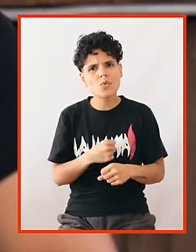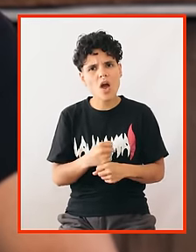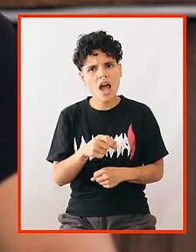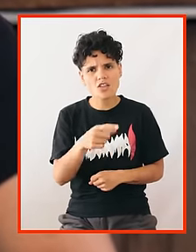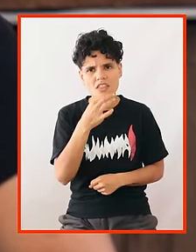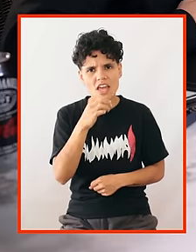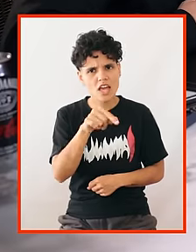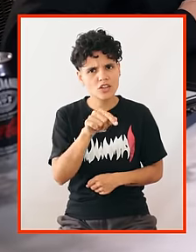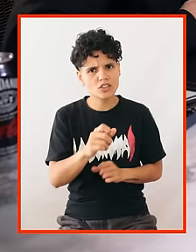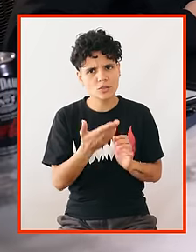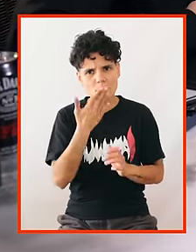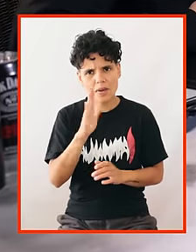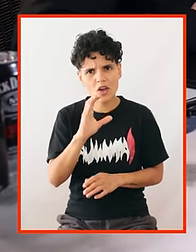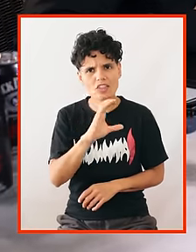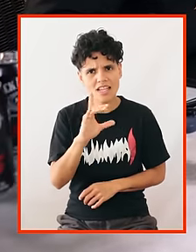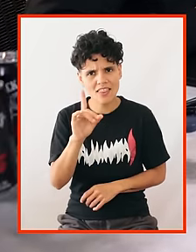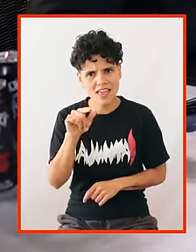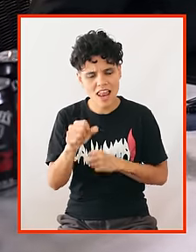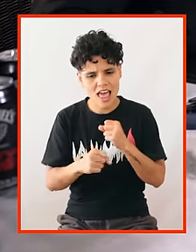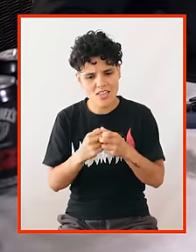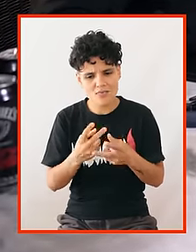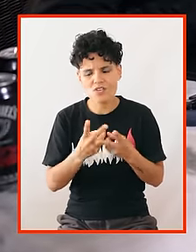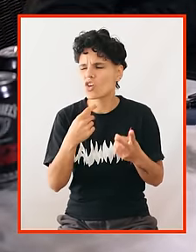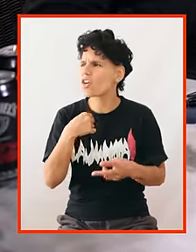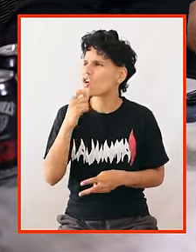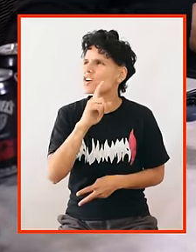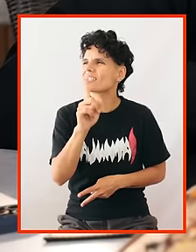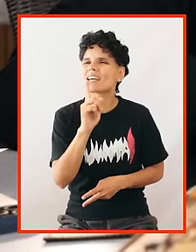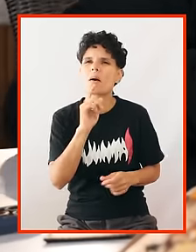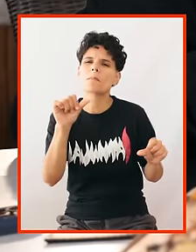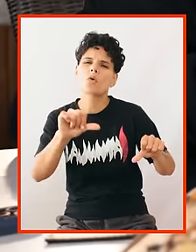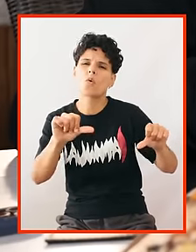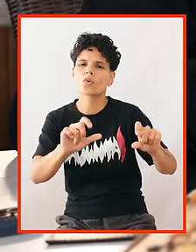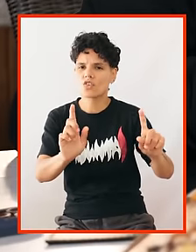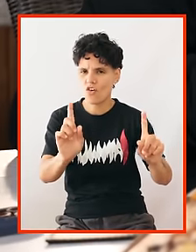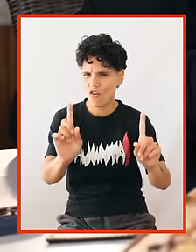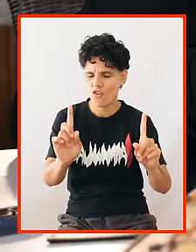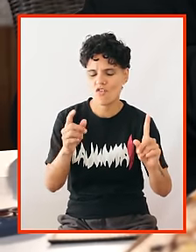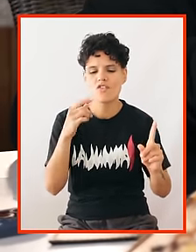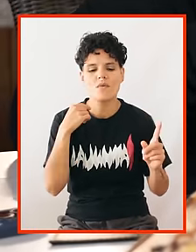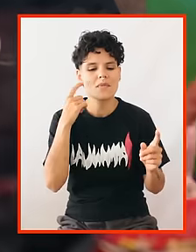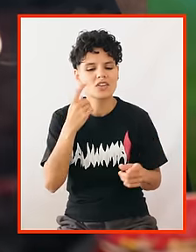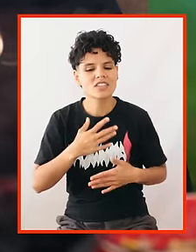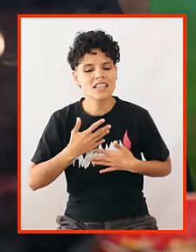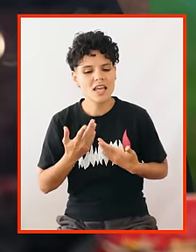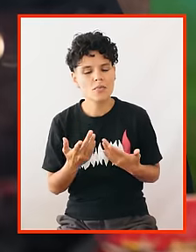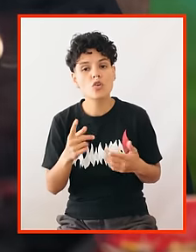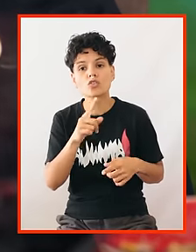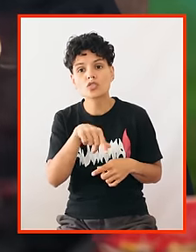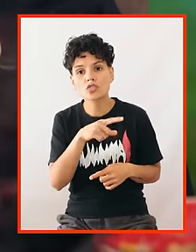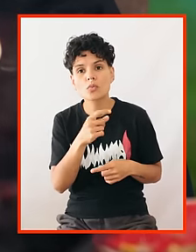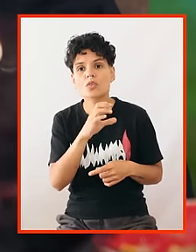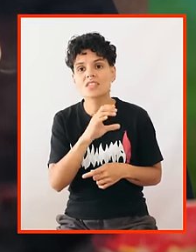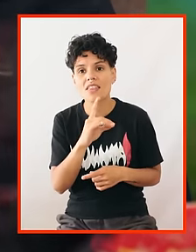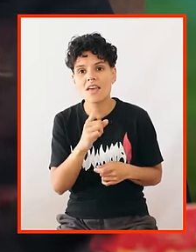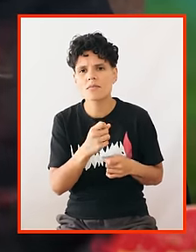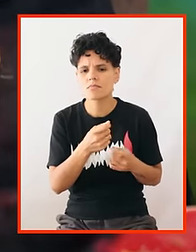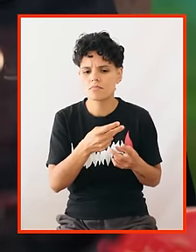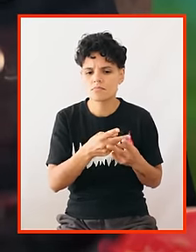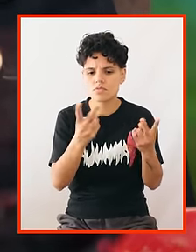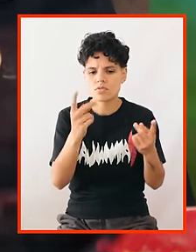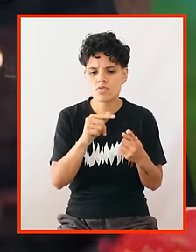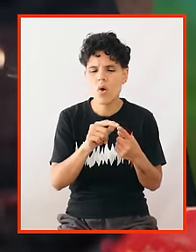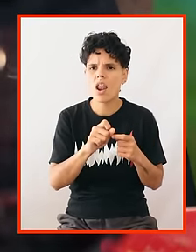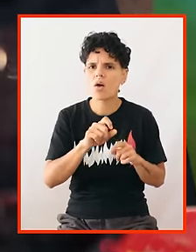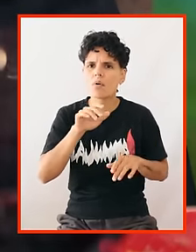nombraron el mejor disco. O sea, sí. Lo que sentía yo, no es que no le fue tan bien, sino que... No, el disco le fue a toda raja. Como que sentíamos que todos los discos que íbamos haciendo eran